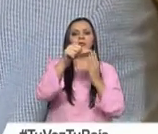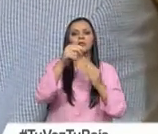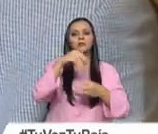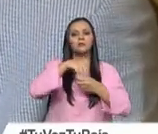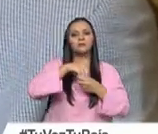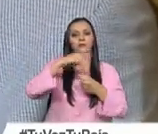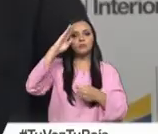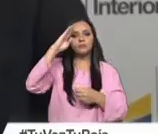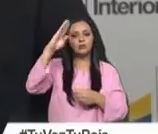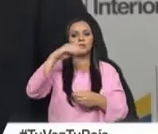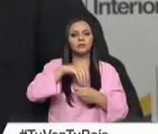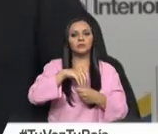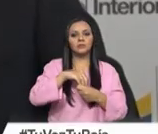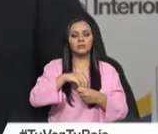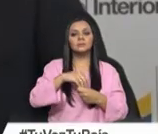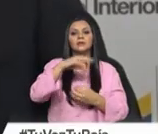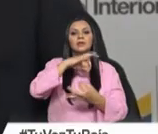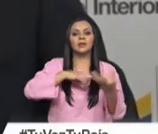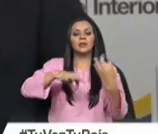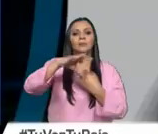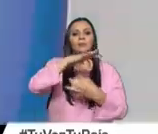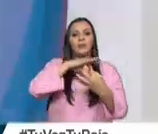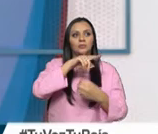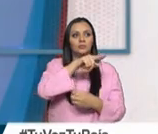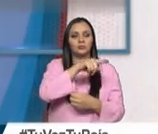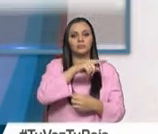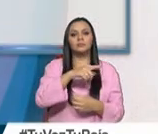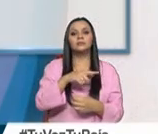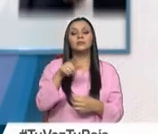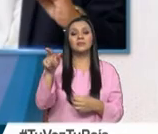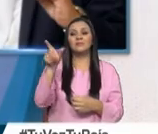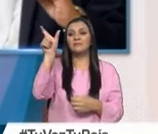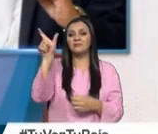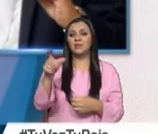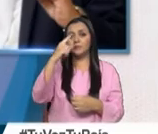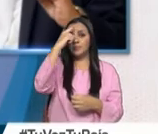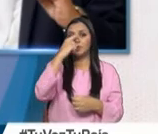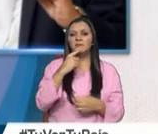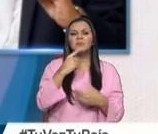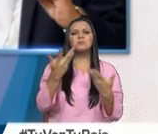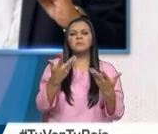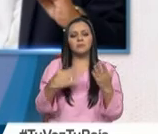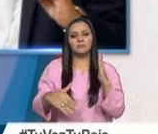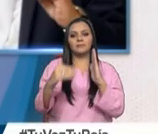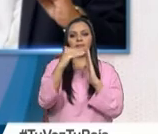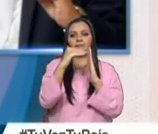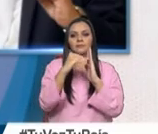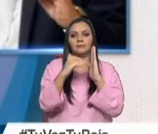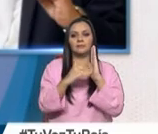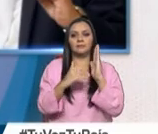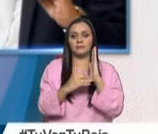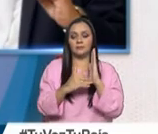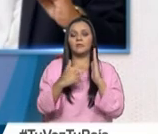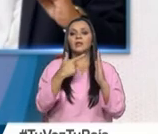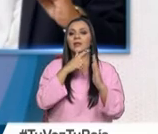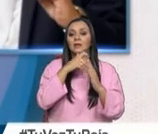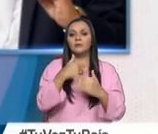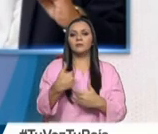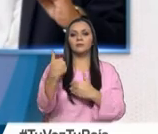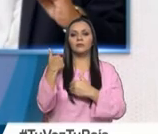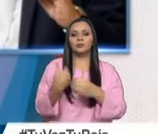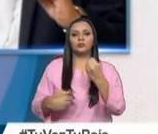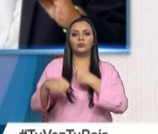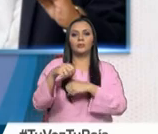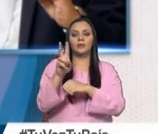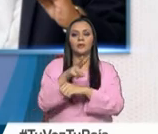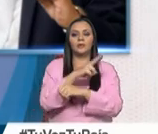de la Administración Pública reemplazará a Diego Fuentes. Pedro Solines ha ocupado importantes cargos públicos. Estuvo al frente de la Superintendencia